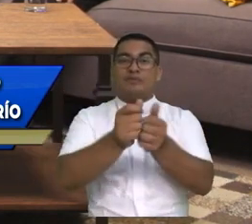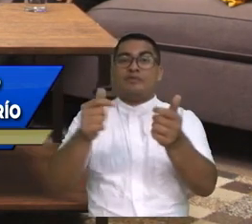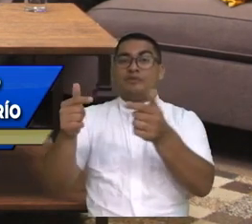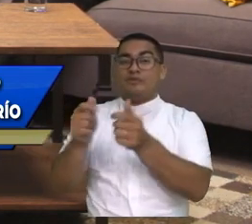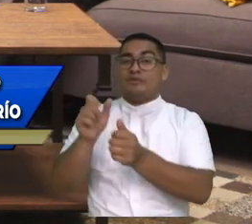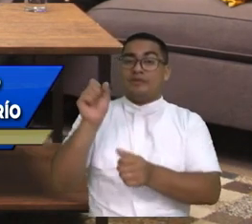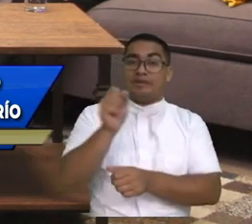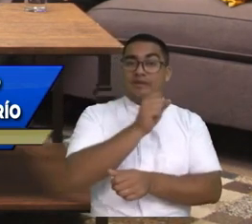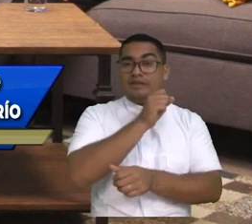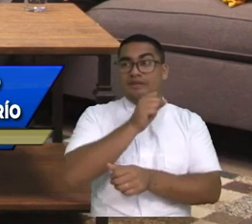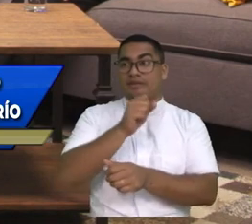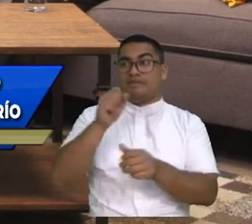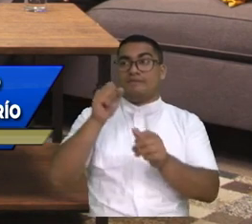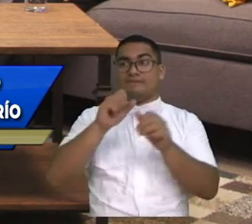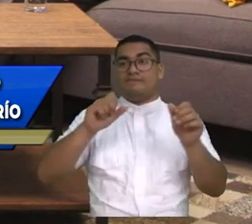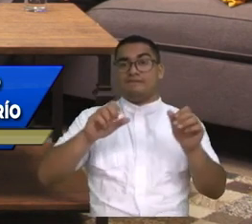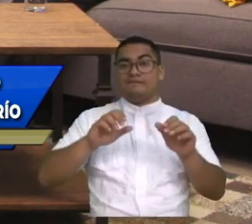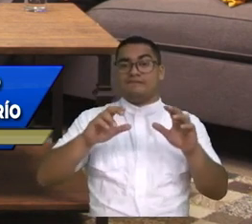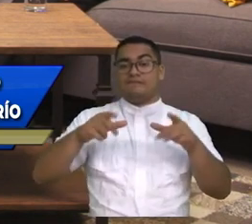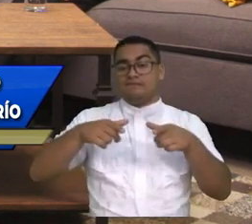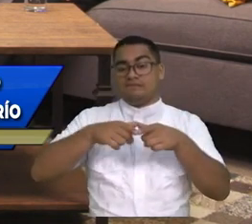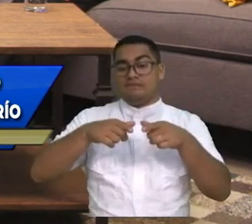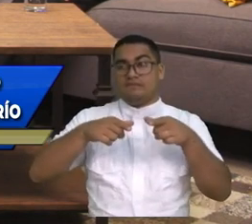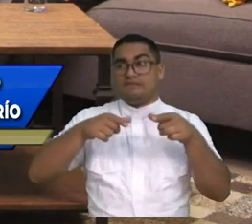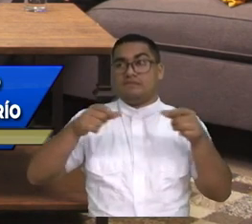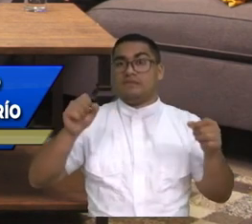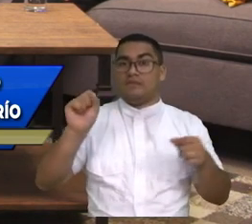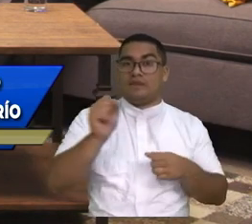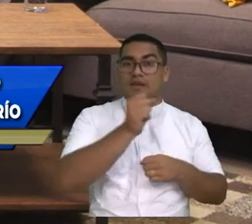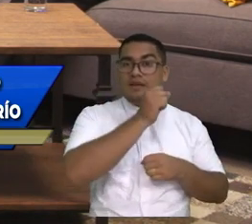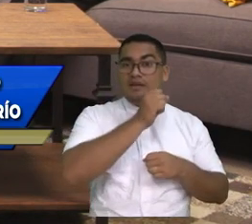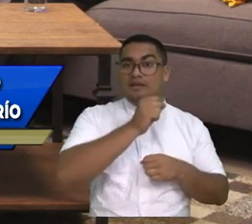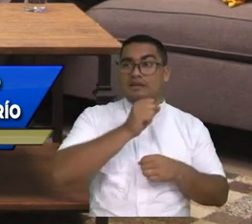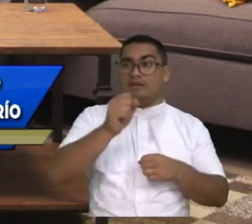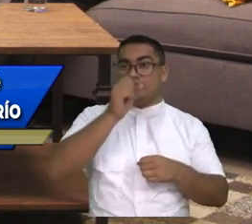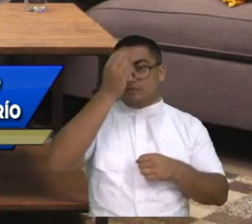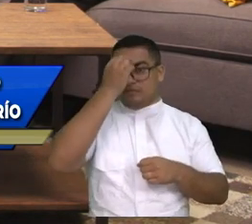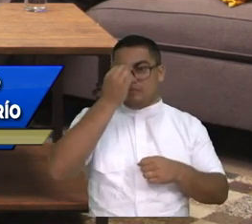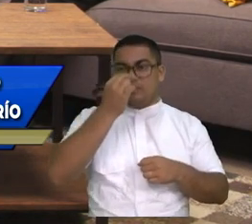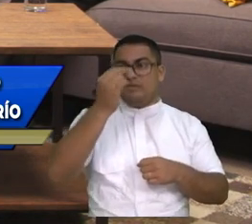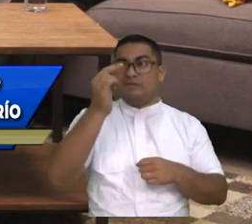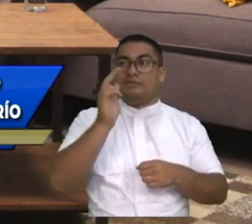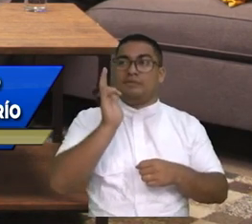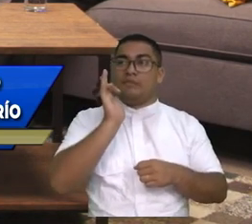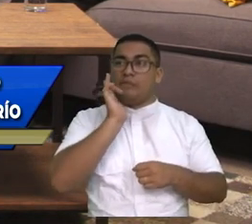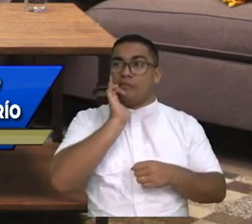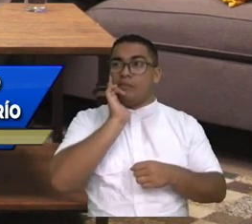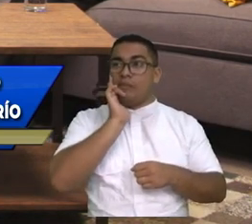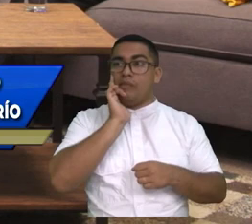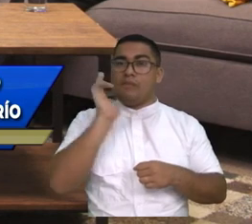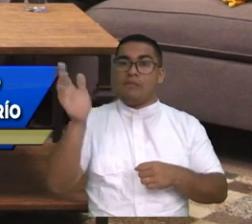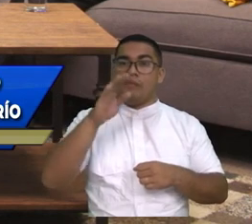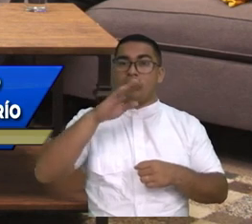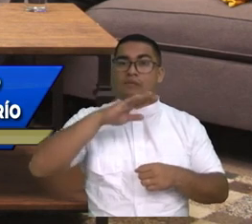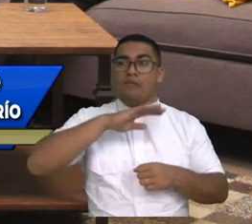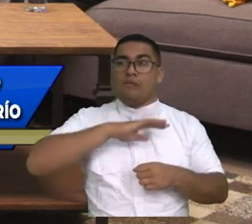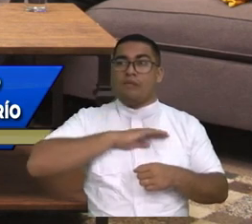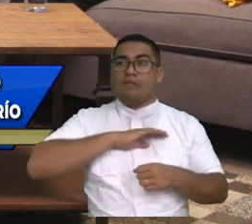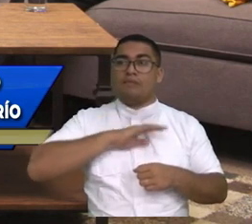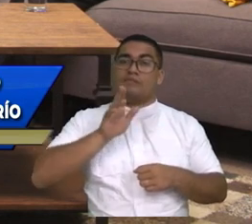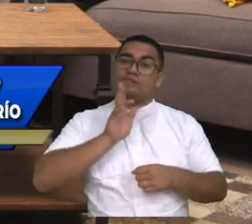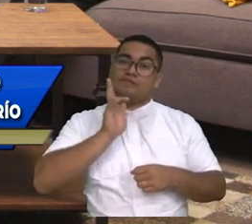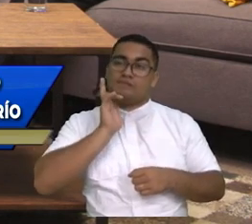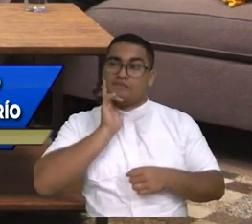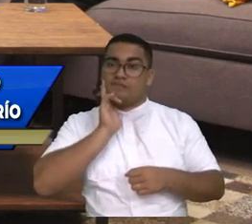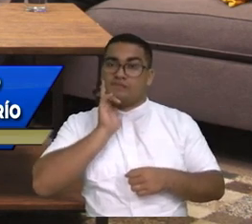Orquesta Sinfónica Estudiantil rindiéndole una cantata a Darío. Ahí se cantó el himno a Darío por el coro y la